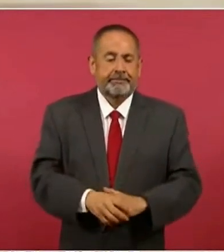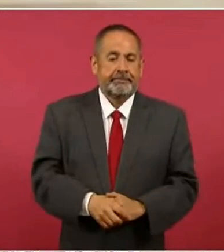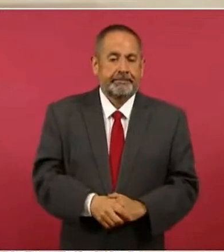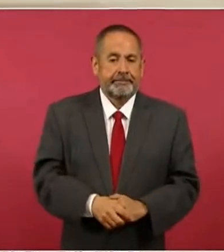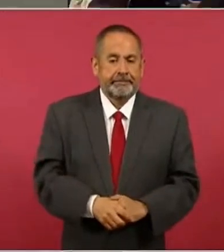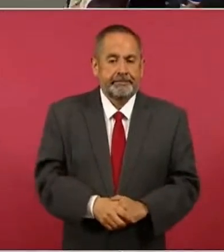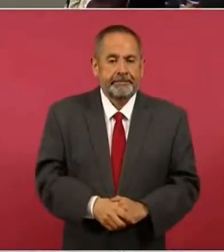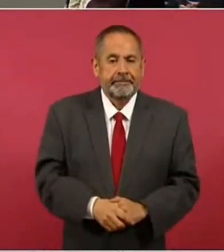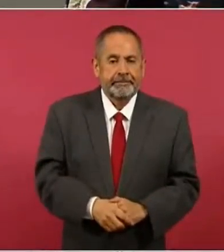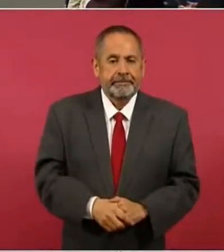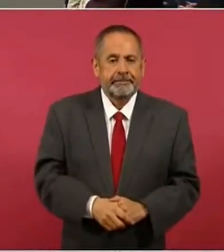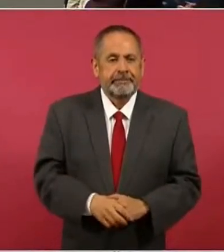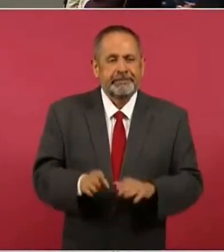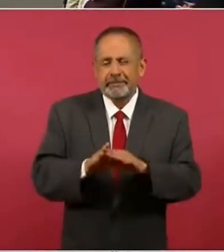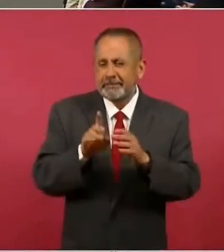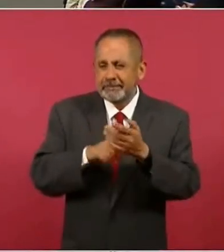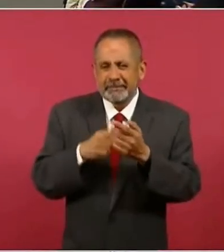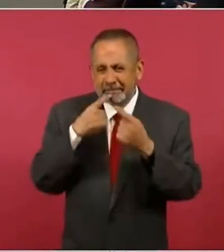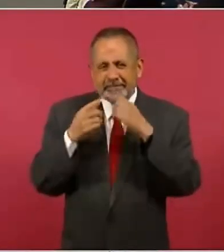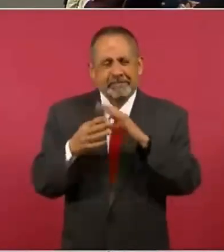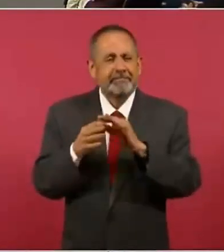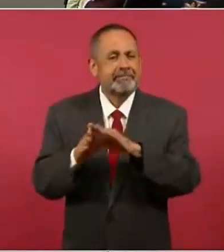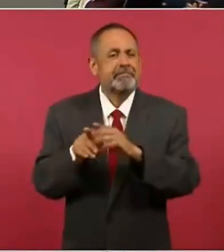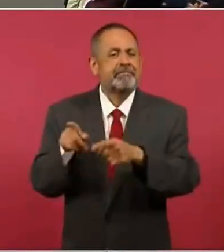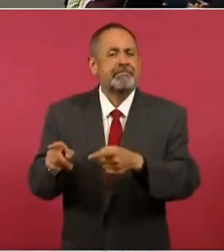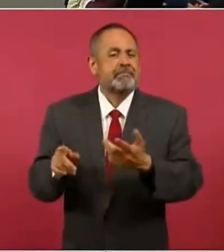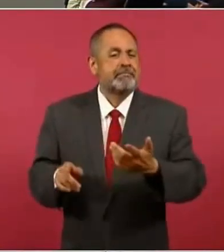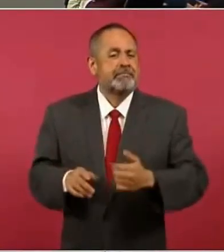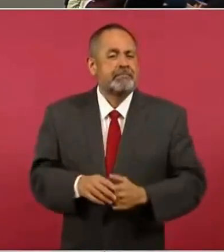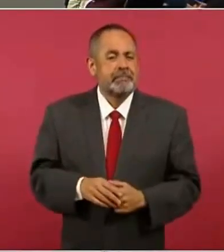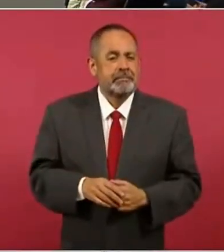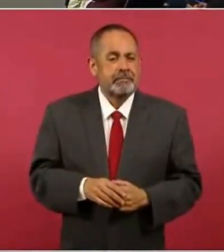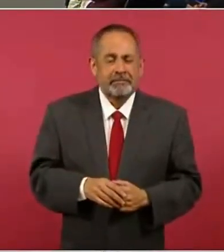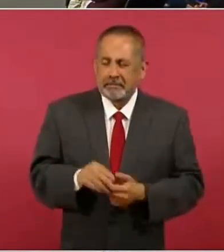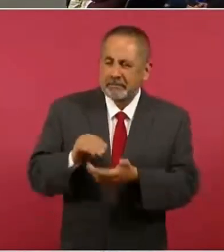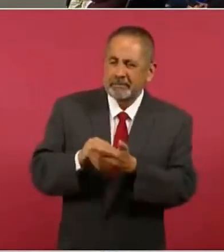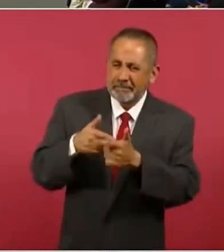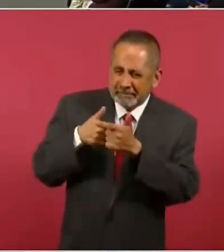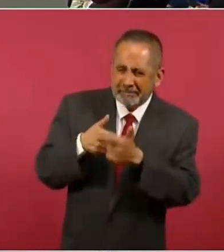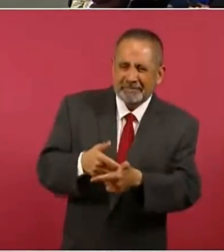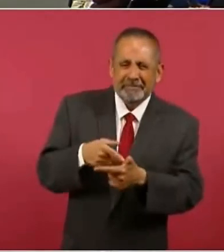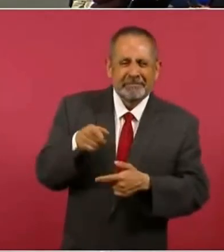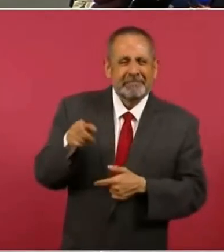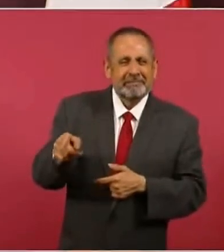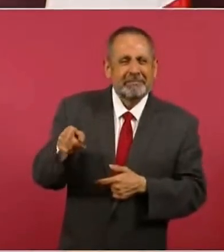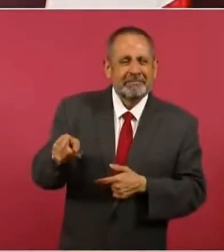para llegar a los cargos y seguir robando